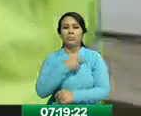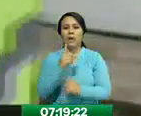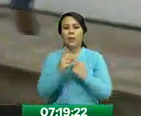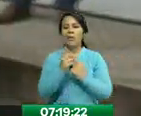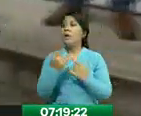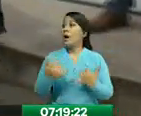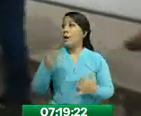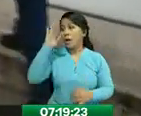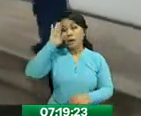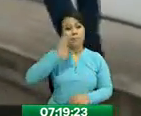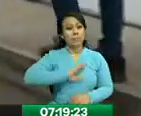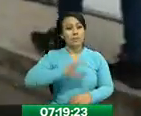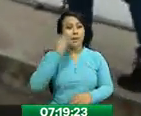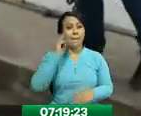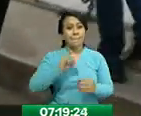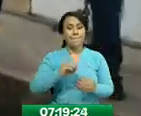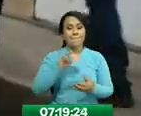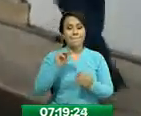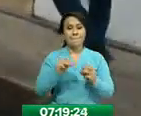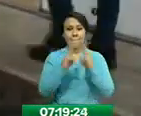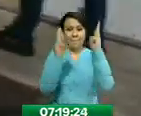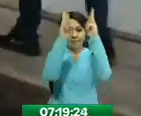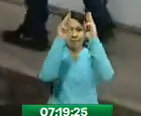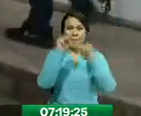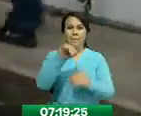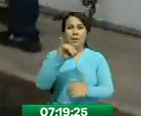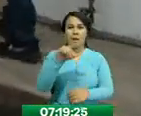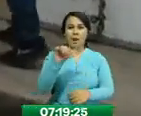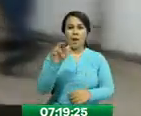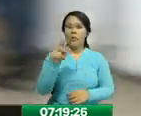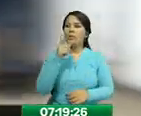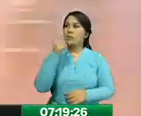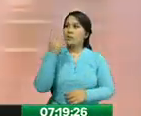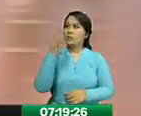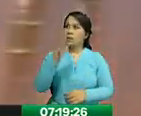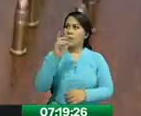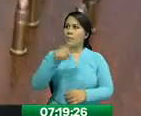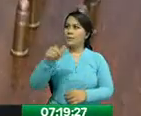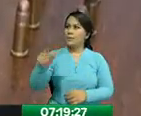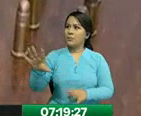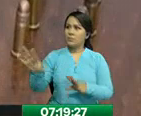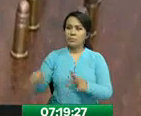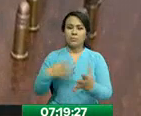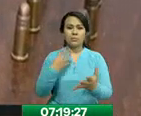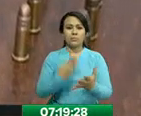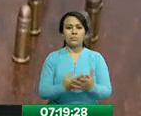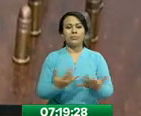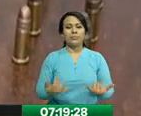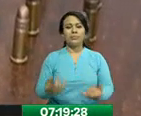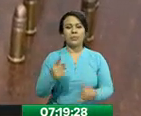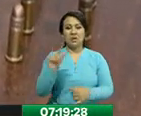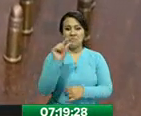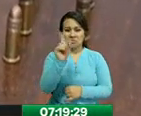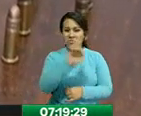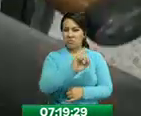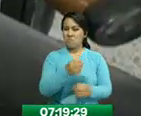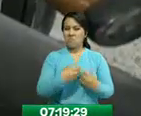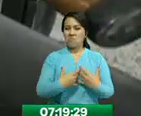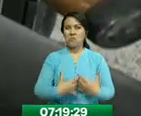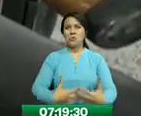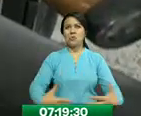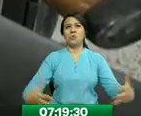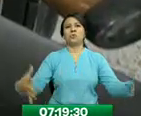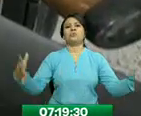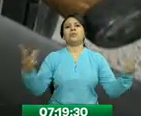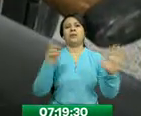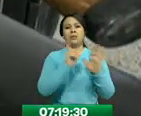Según la policía de Milagro, los 5 sujetos estarían involucrados en no pocas acciones delictivas, de acuerdo a